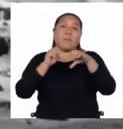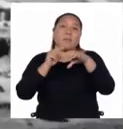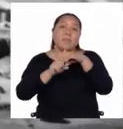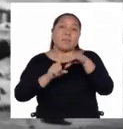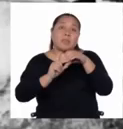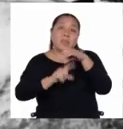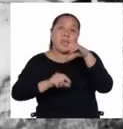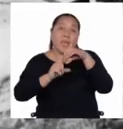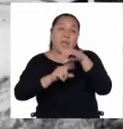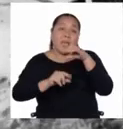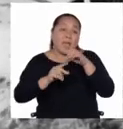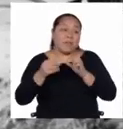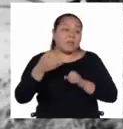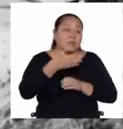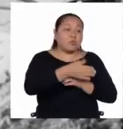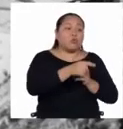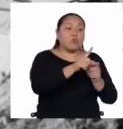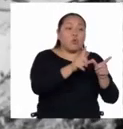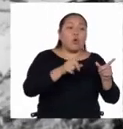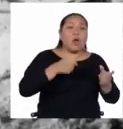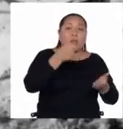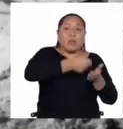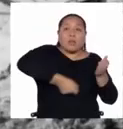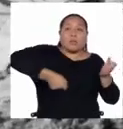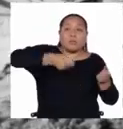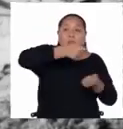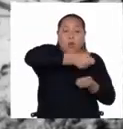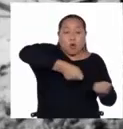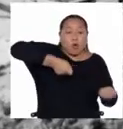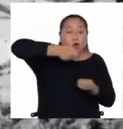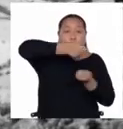no hubo dinero en ese momento.